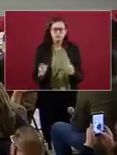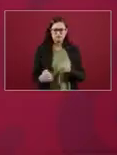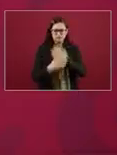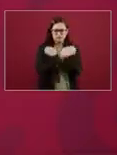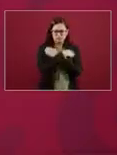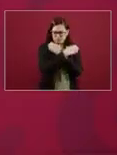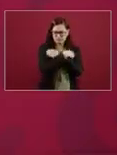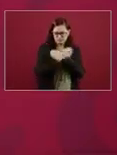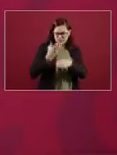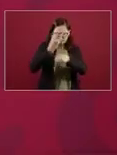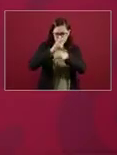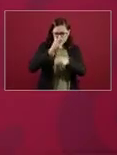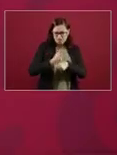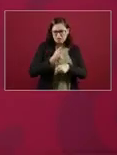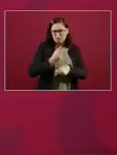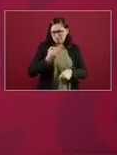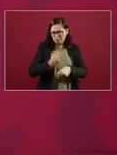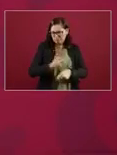revisándose. Nosotros